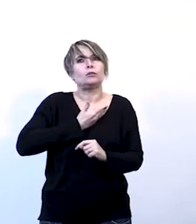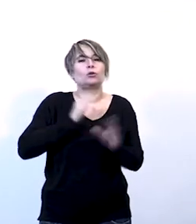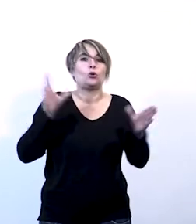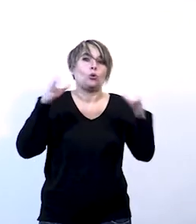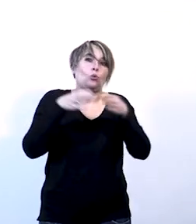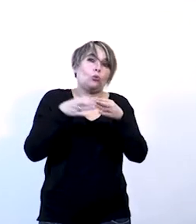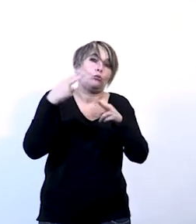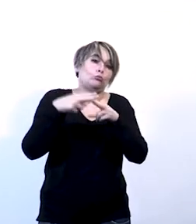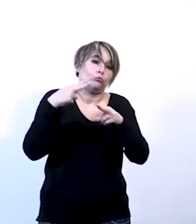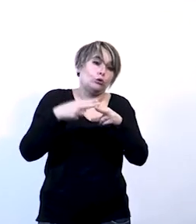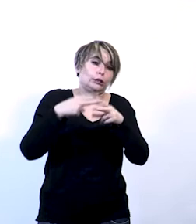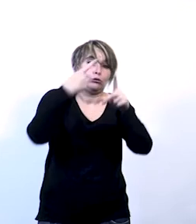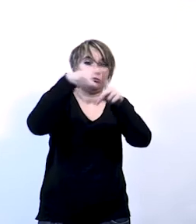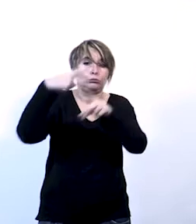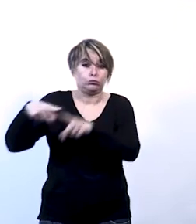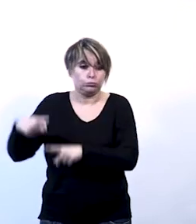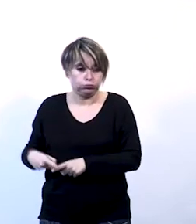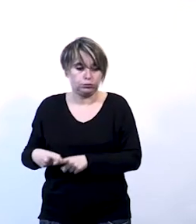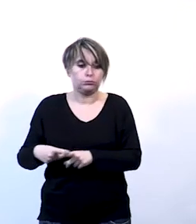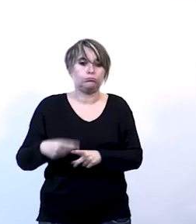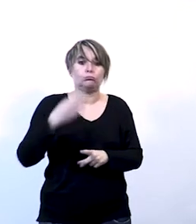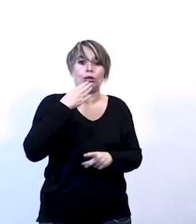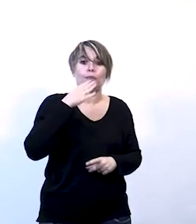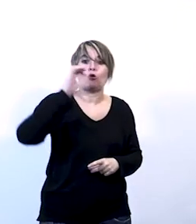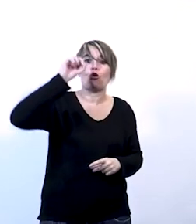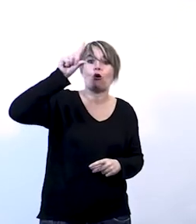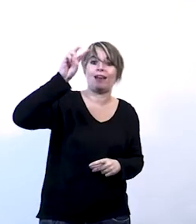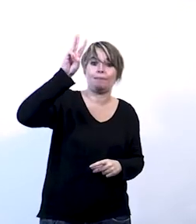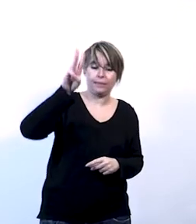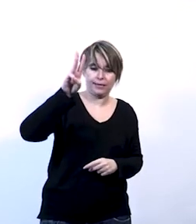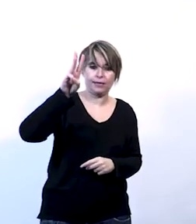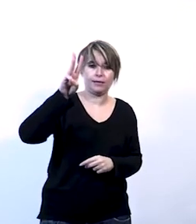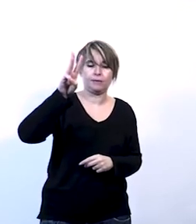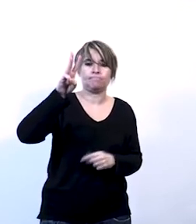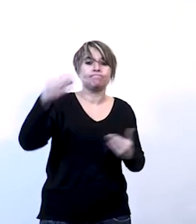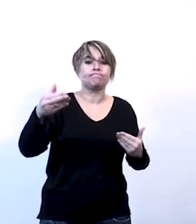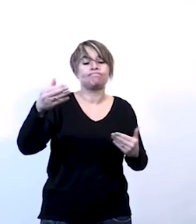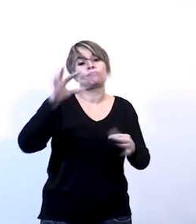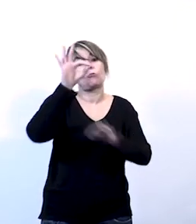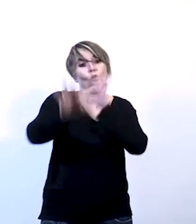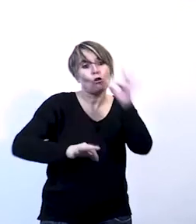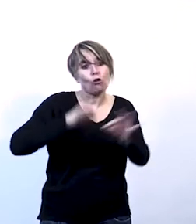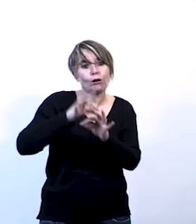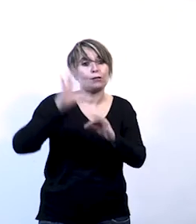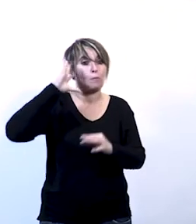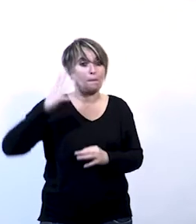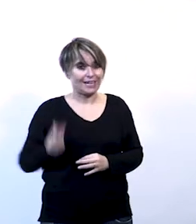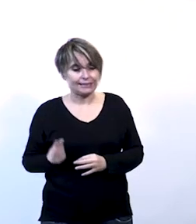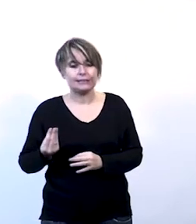partidos políticos diferentes. En la OLP, que es la Organización de Liberación de